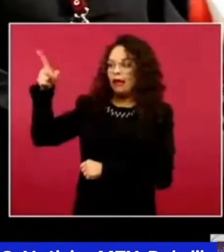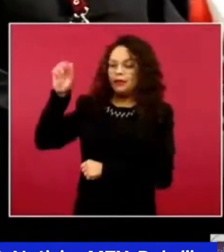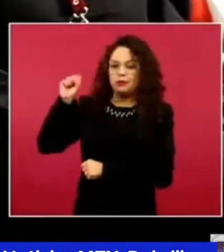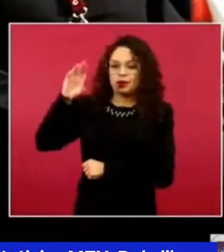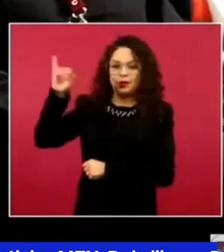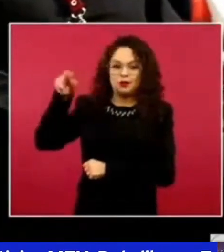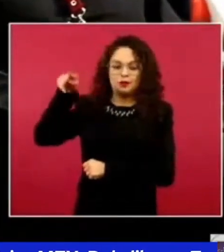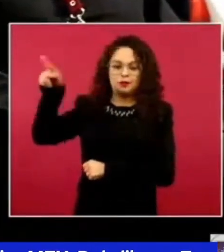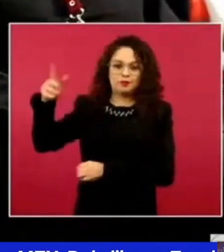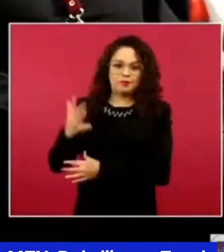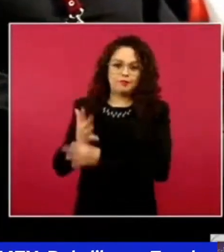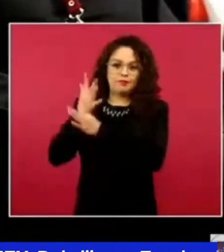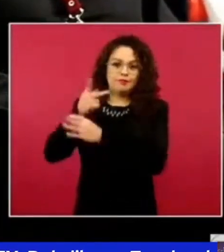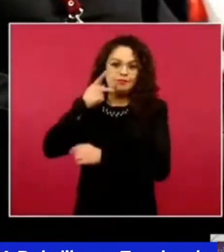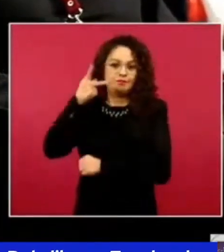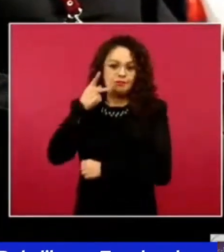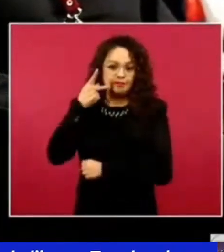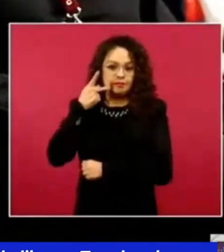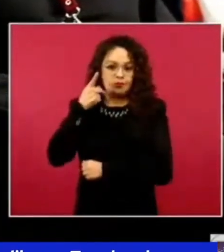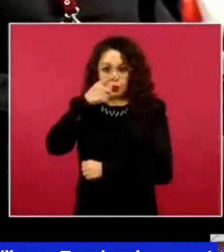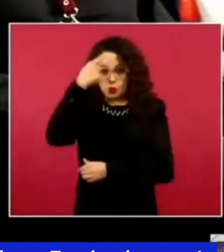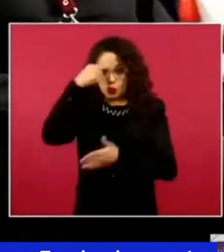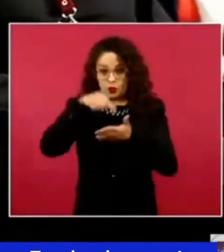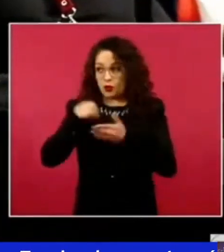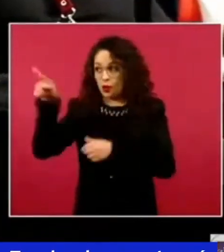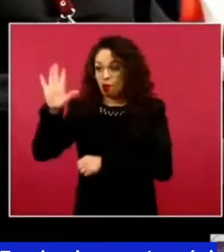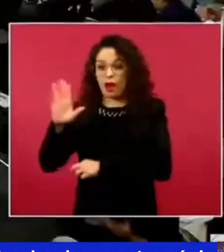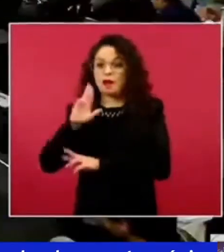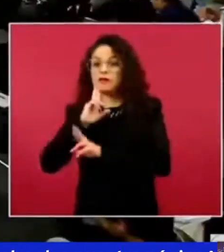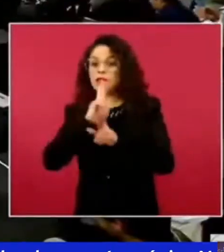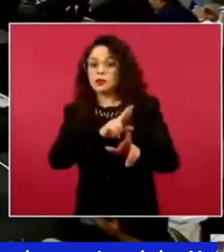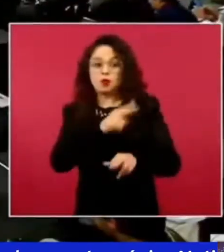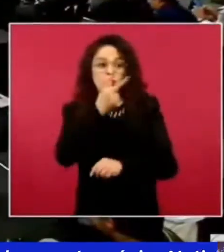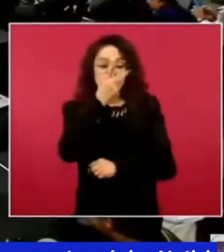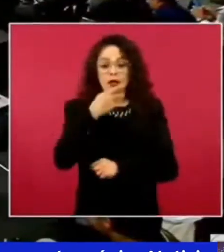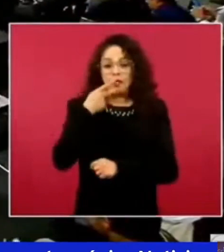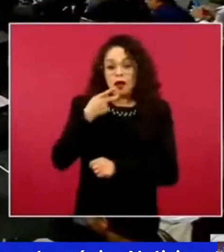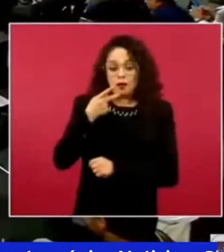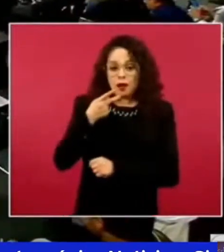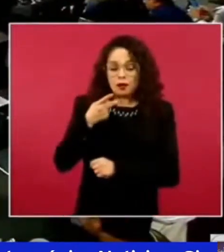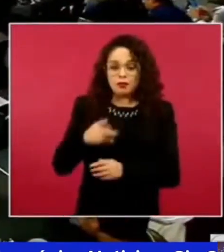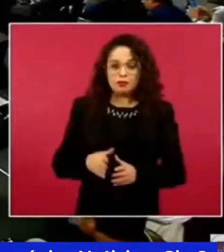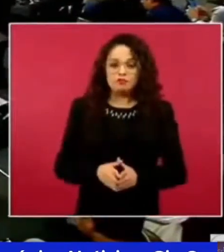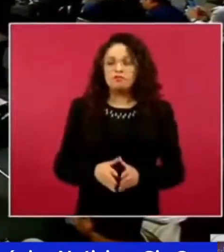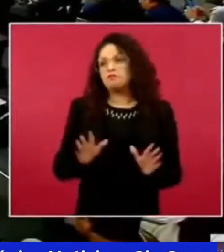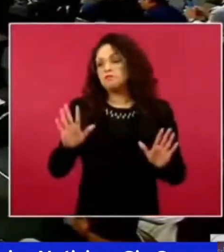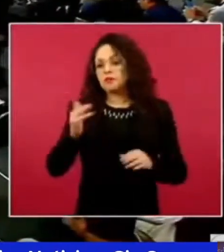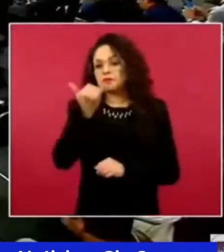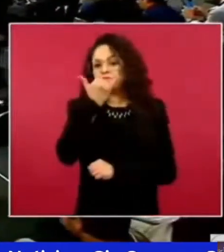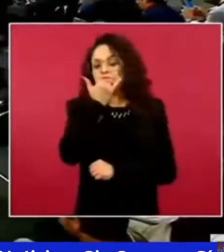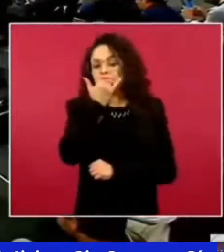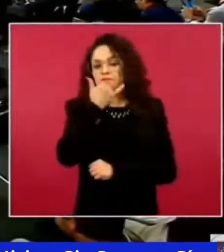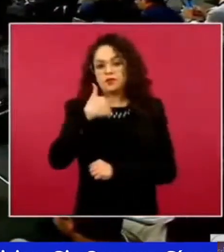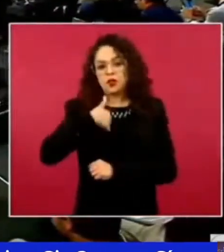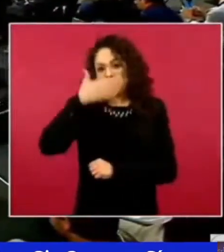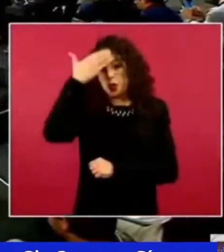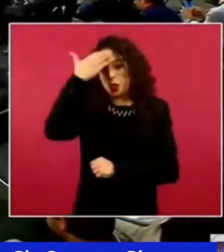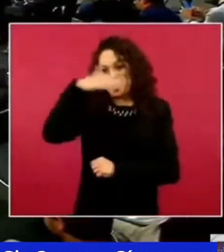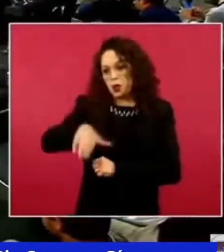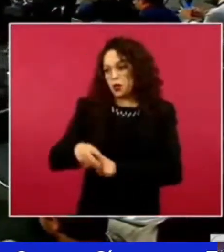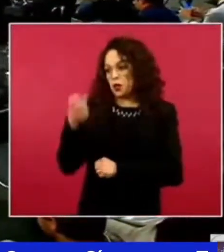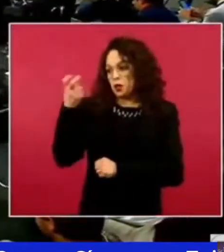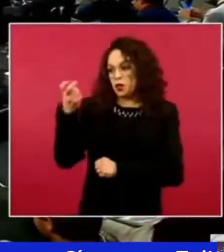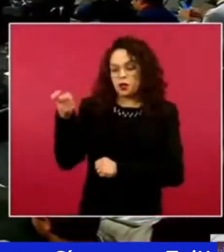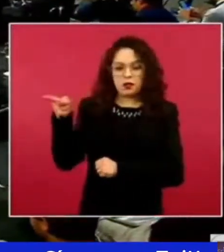una respuesta justamente a estos señalamientos. No conozco el comunicado, pero este, ella está en absoluta